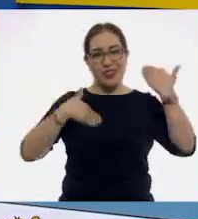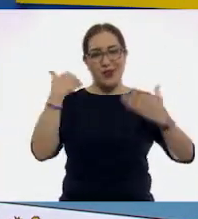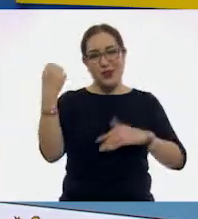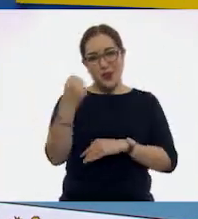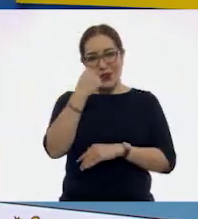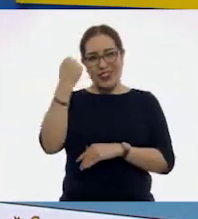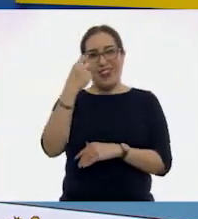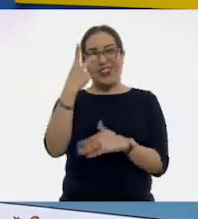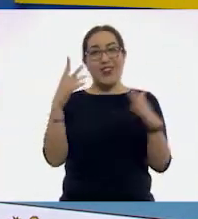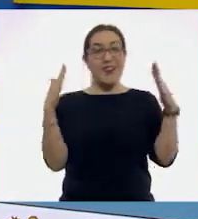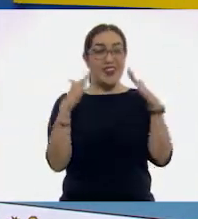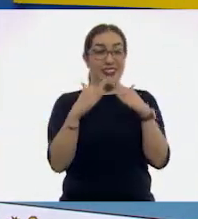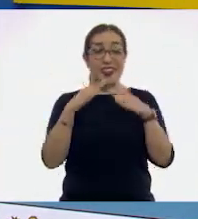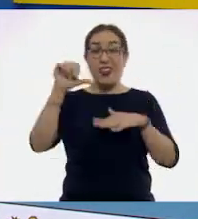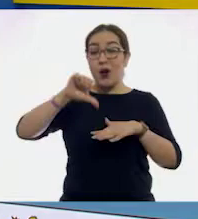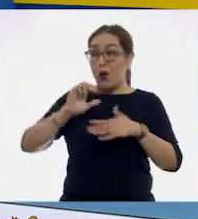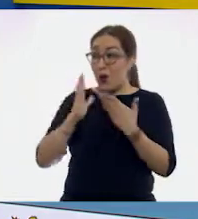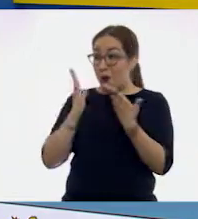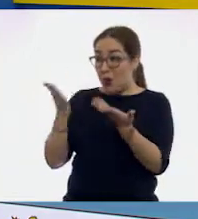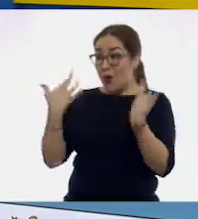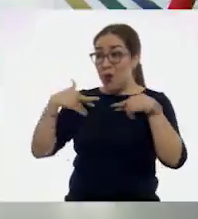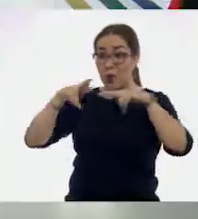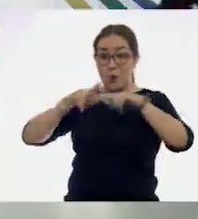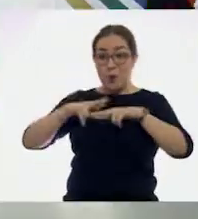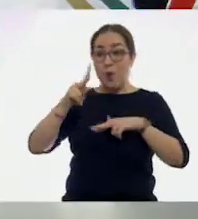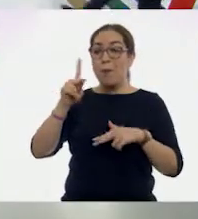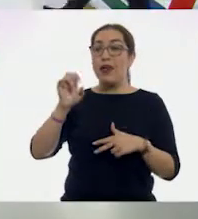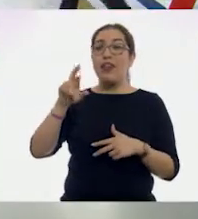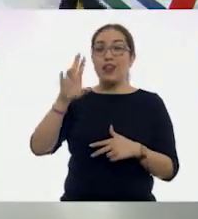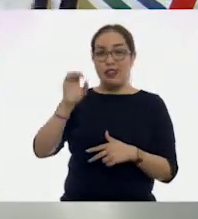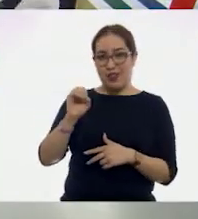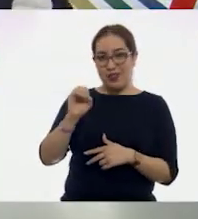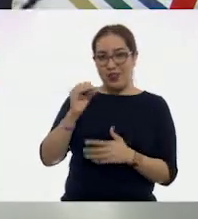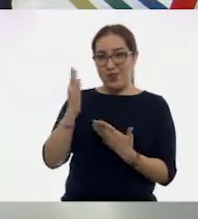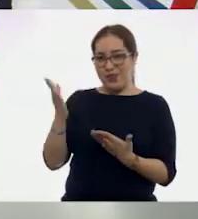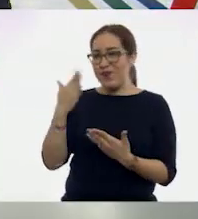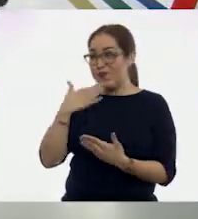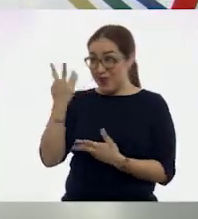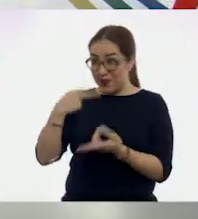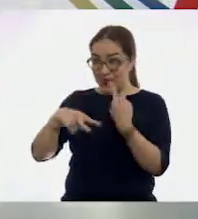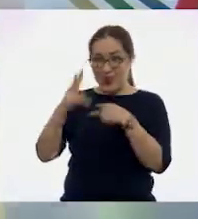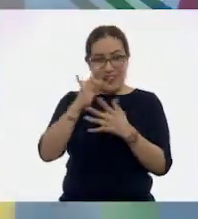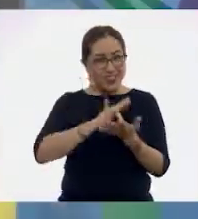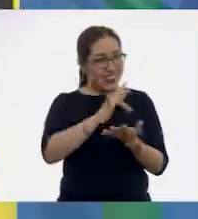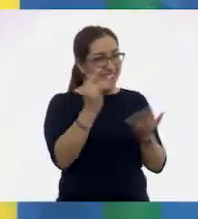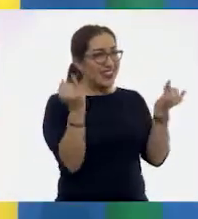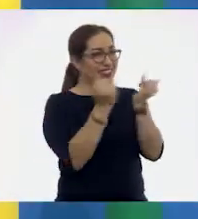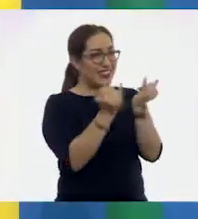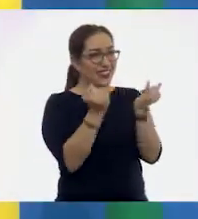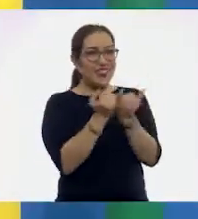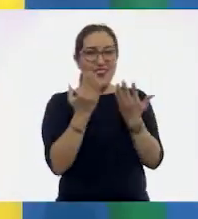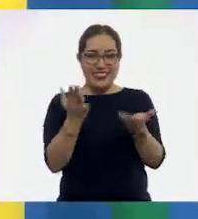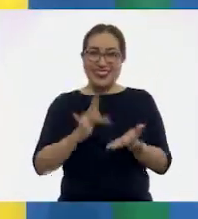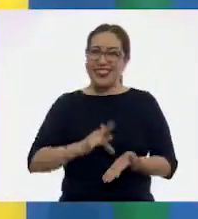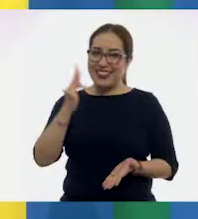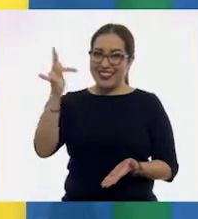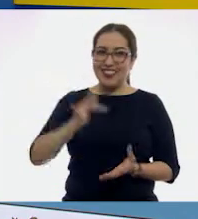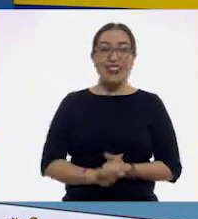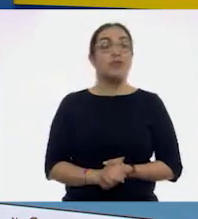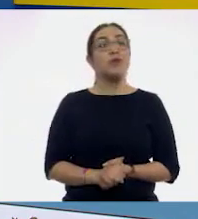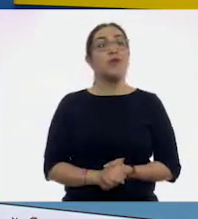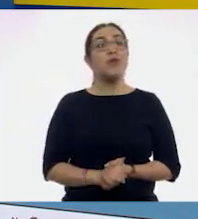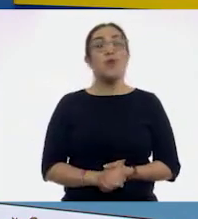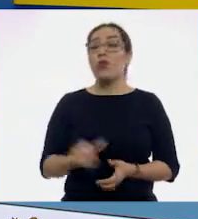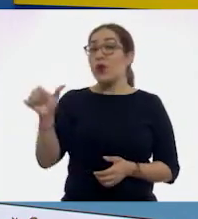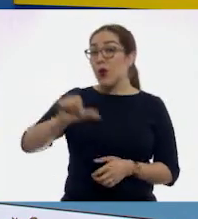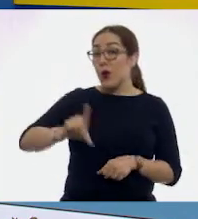hogares. Hoy nos acompaña el maestro Pedro Fabián Benítez. Maestro, bienvenido. Muchas gracias, igualmente. Muchas gracias, maestro. Vamos a tener